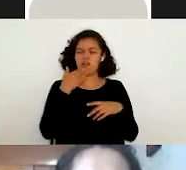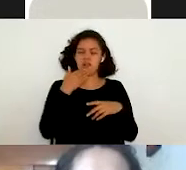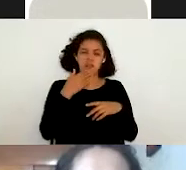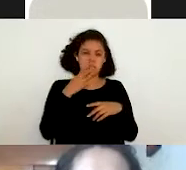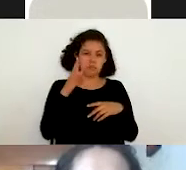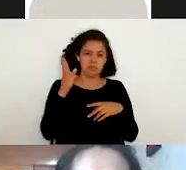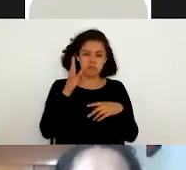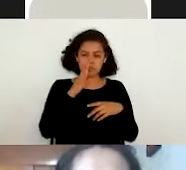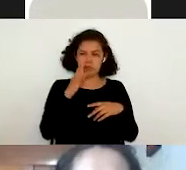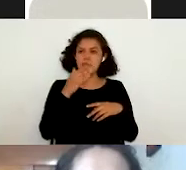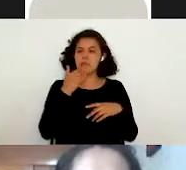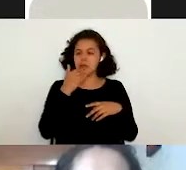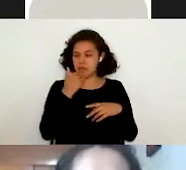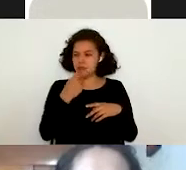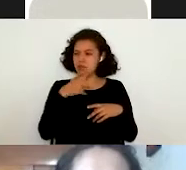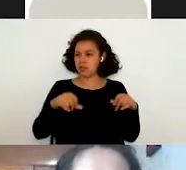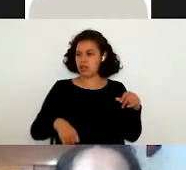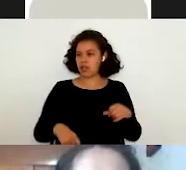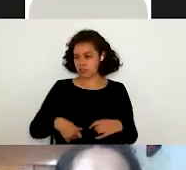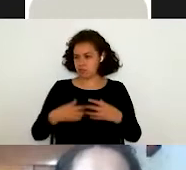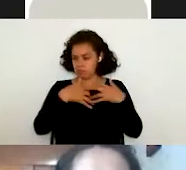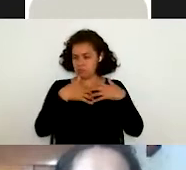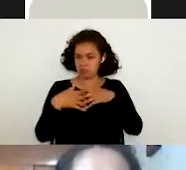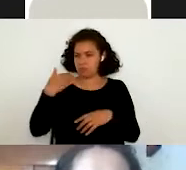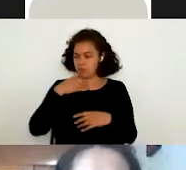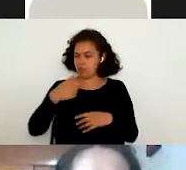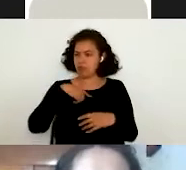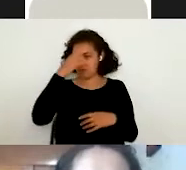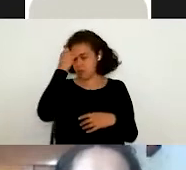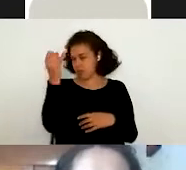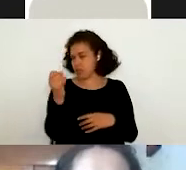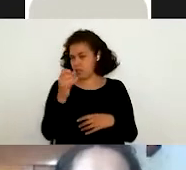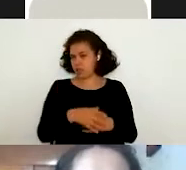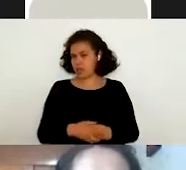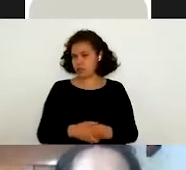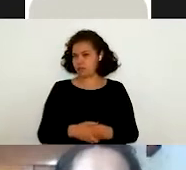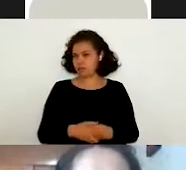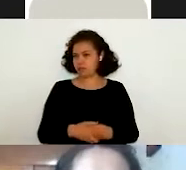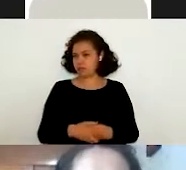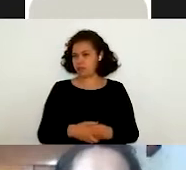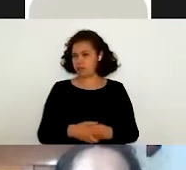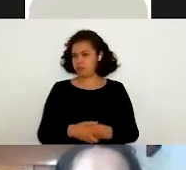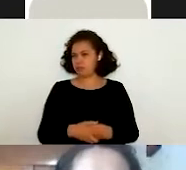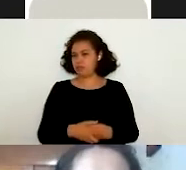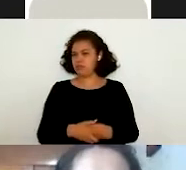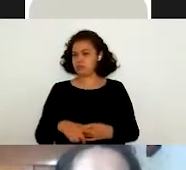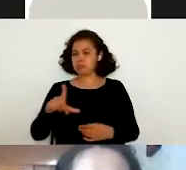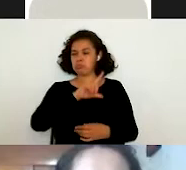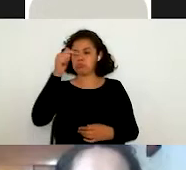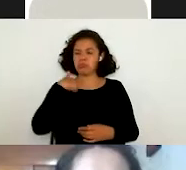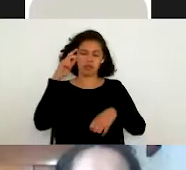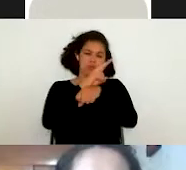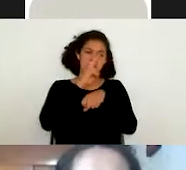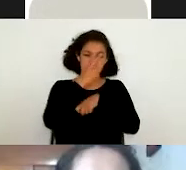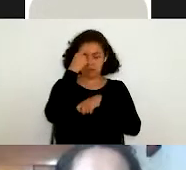las actividades están funcionando como yo esperaba, pues entonces se hace también este monitoreo de tener